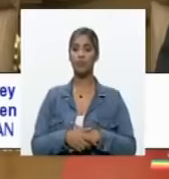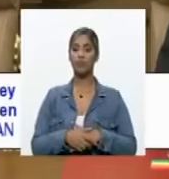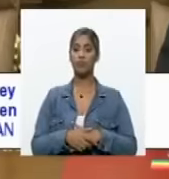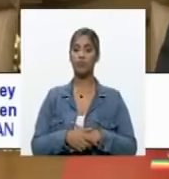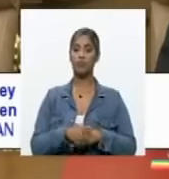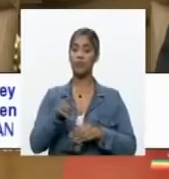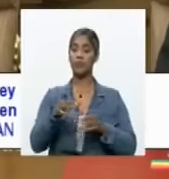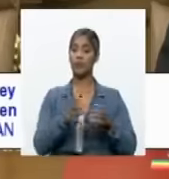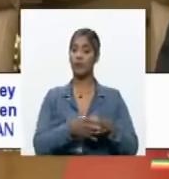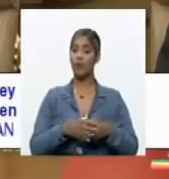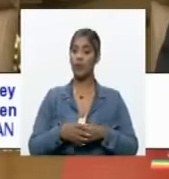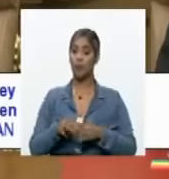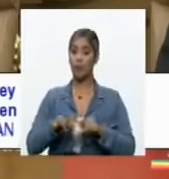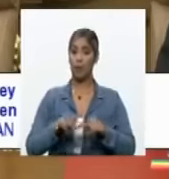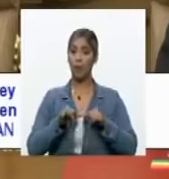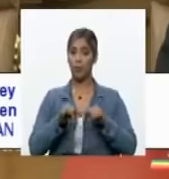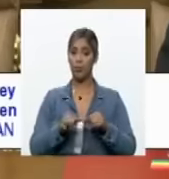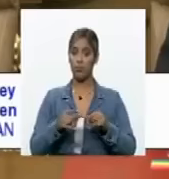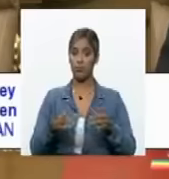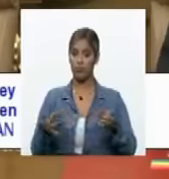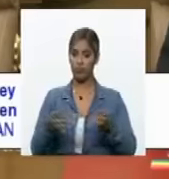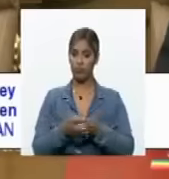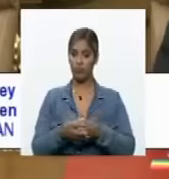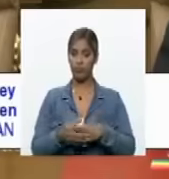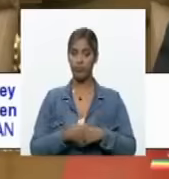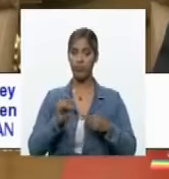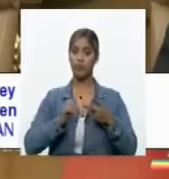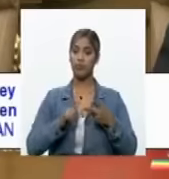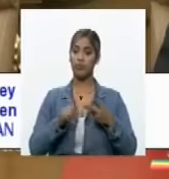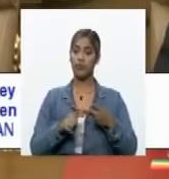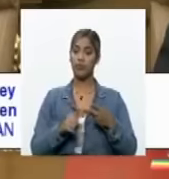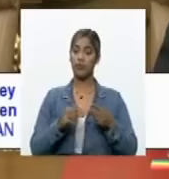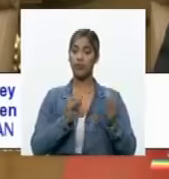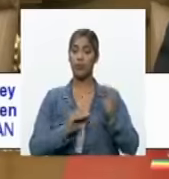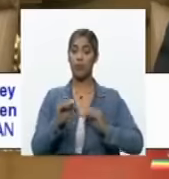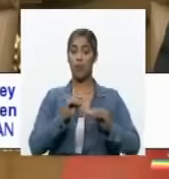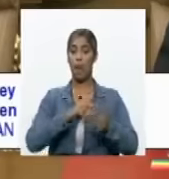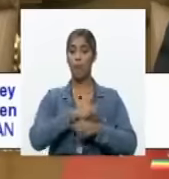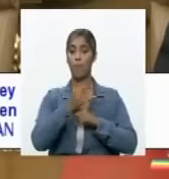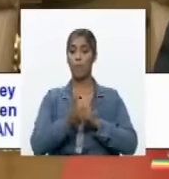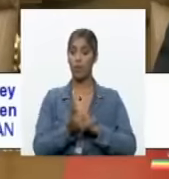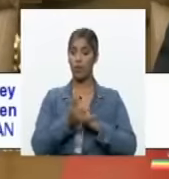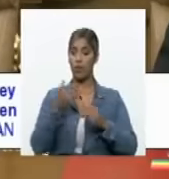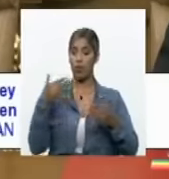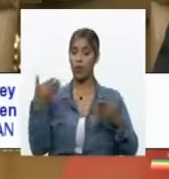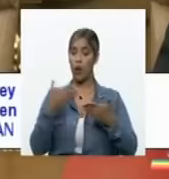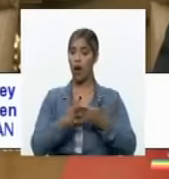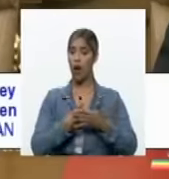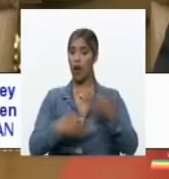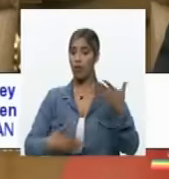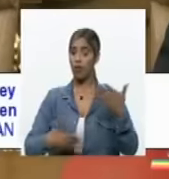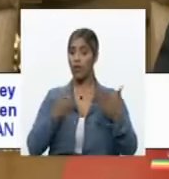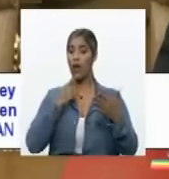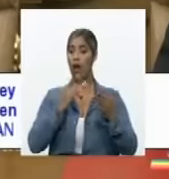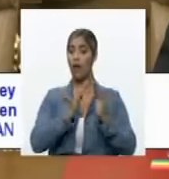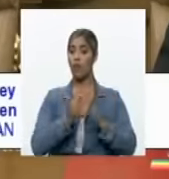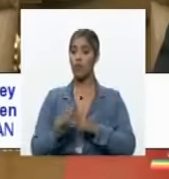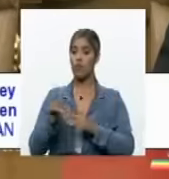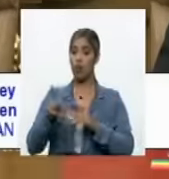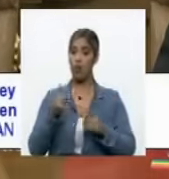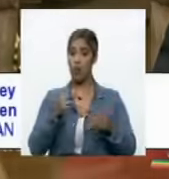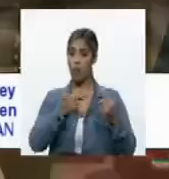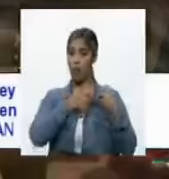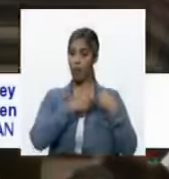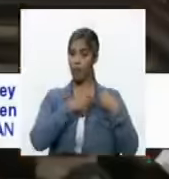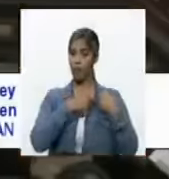los sectores en los que estos se agrupen. 2. Elaborar los proyectos de cartas comunales en las materias de su